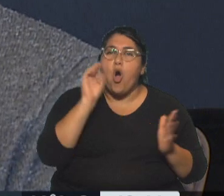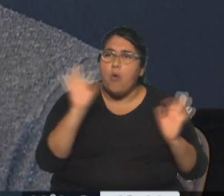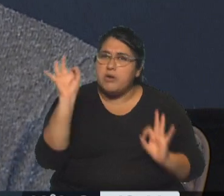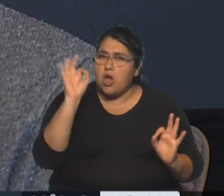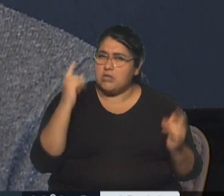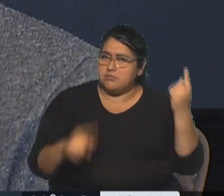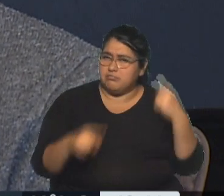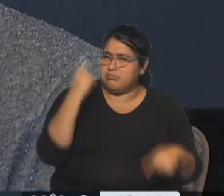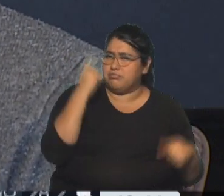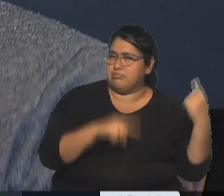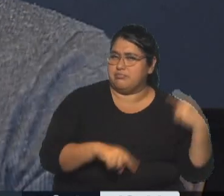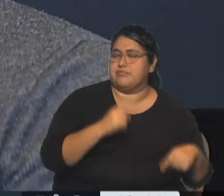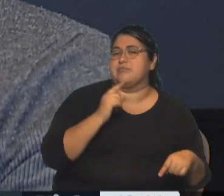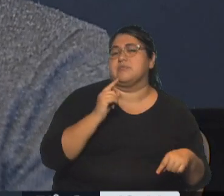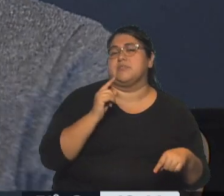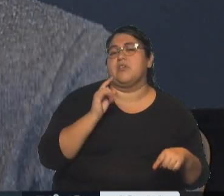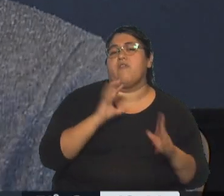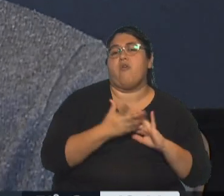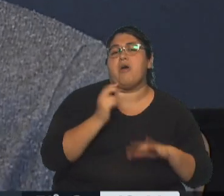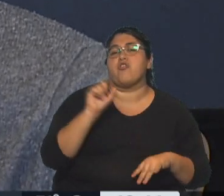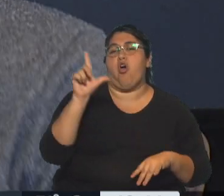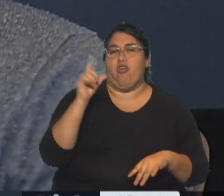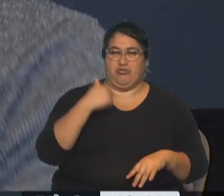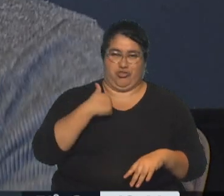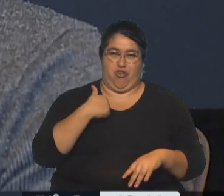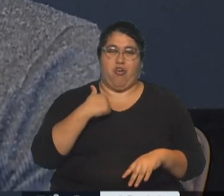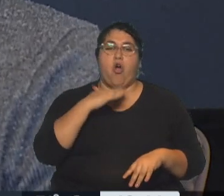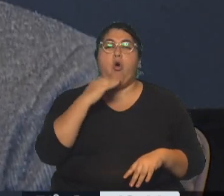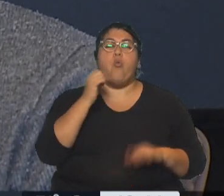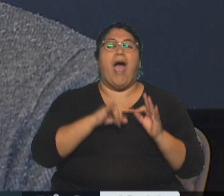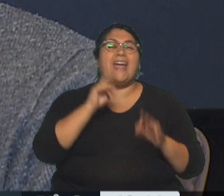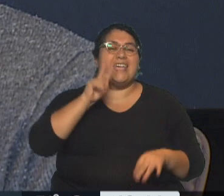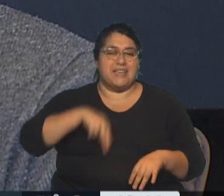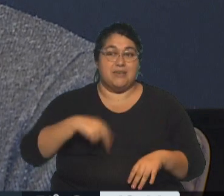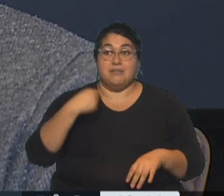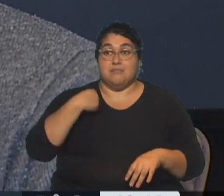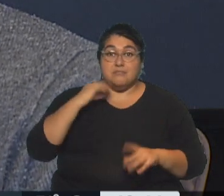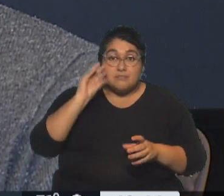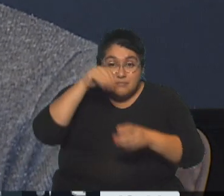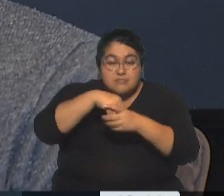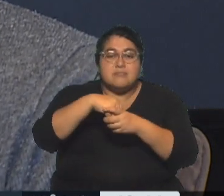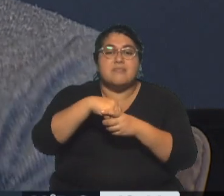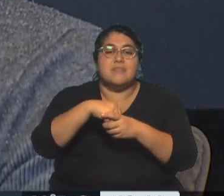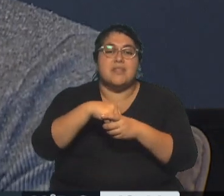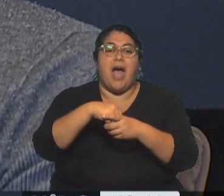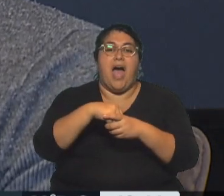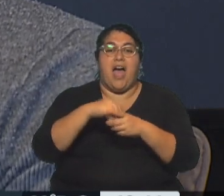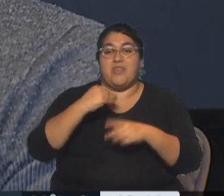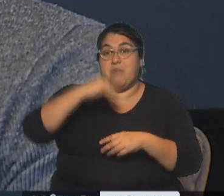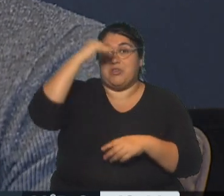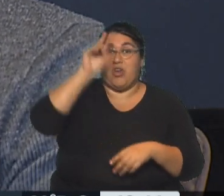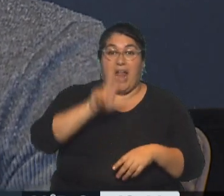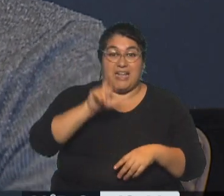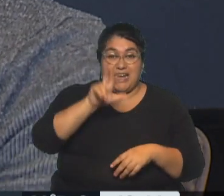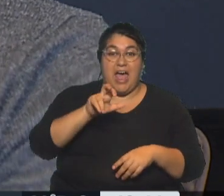diversas respecto de este personaje, que es el personaje que interpreto, Joaquín, que va a venir a vivir al departamento que alquila